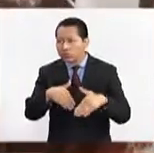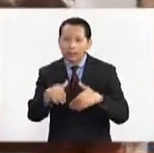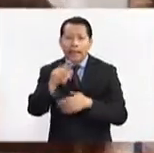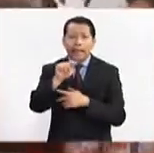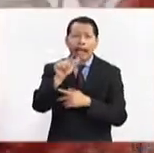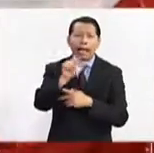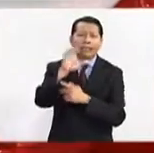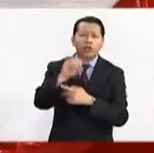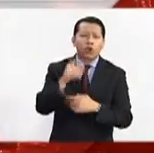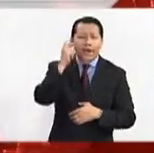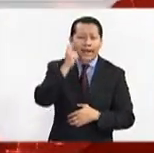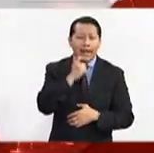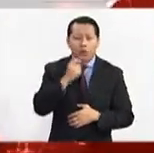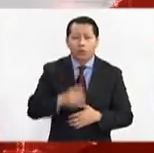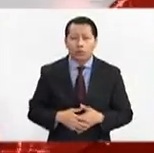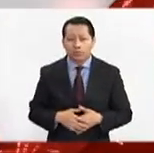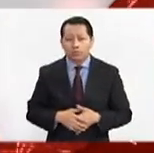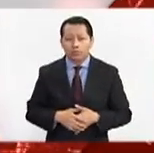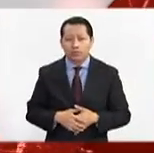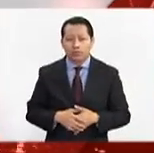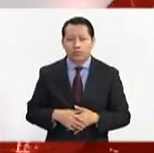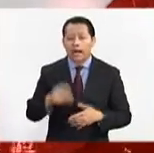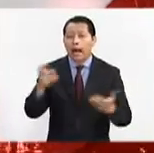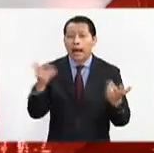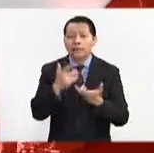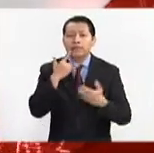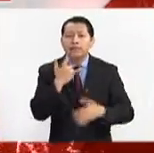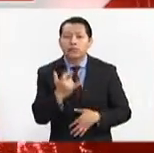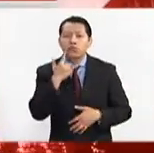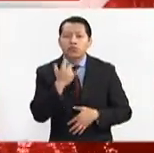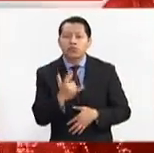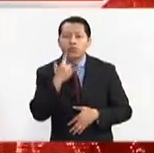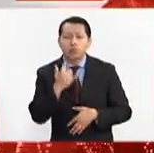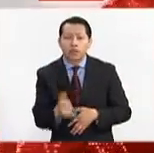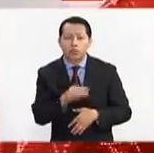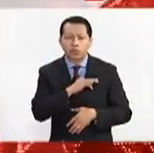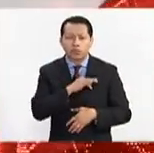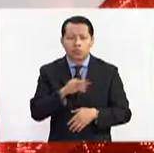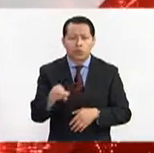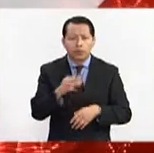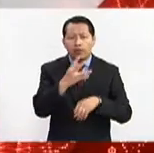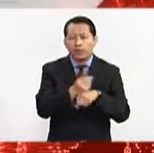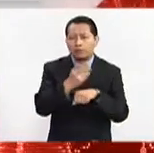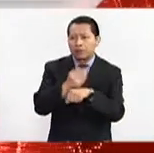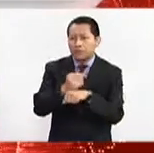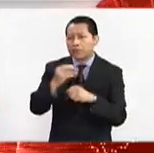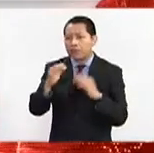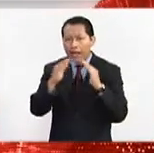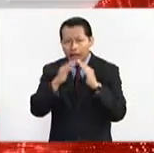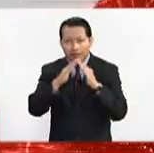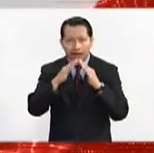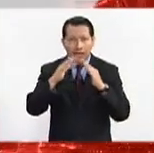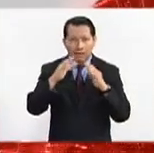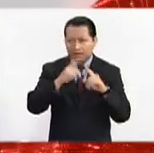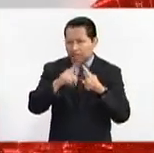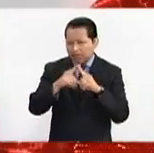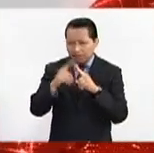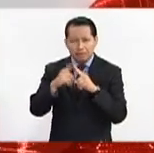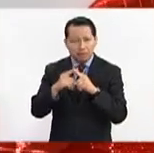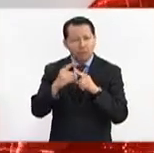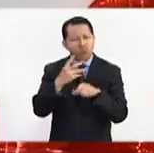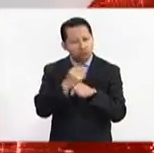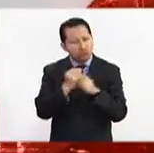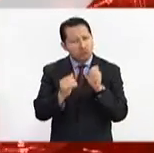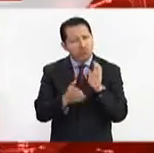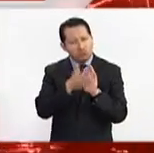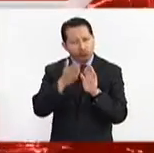Taxco, Guerrero. Vamos a dedicar nuestros esfuerzos centrales a lo que es la reconstrucción de vivienda, sin abandonar la